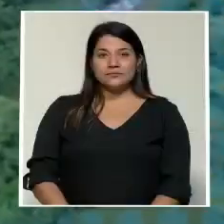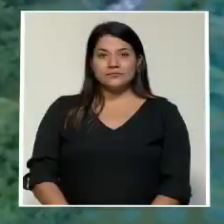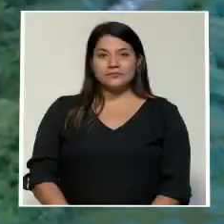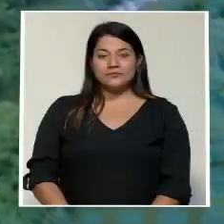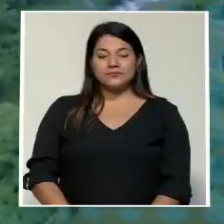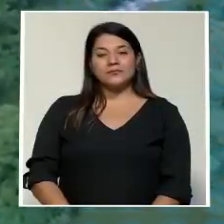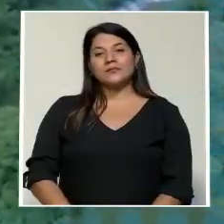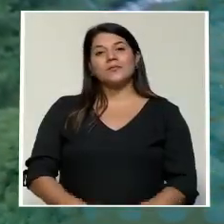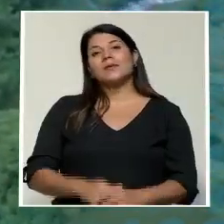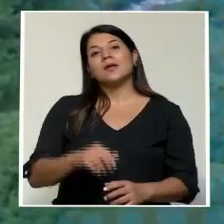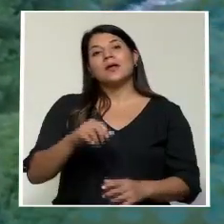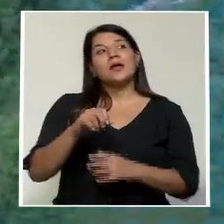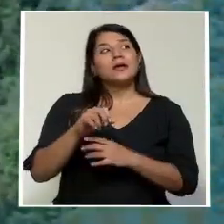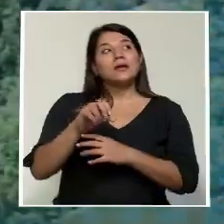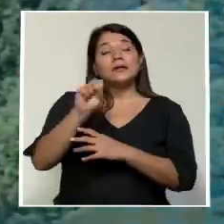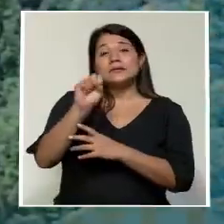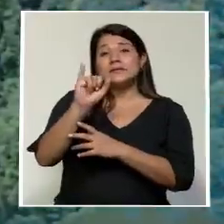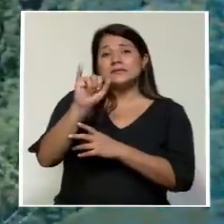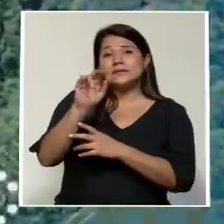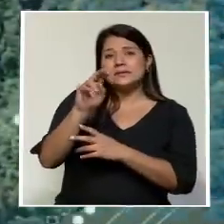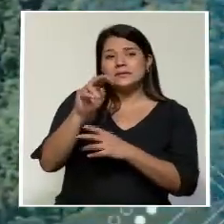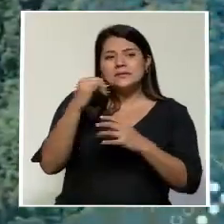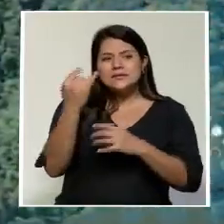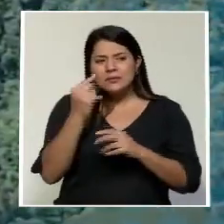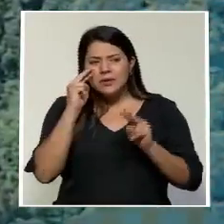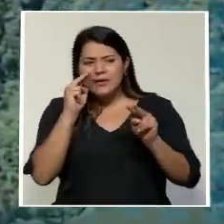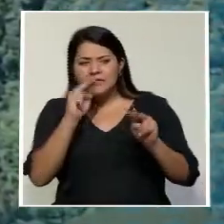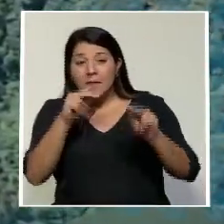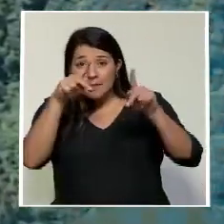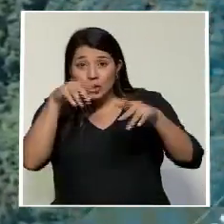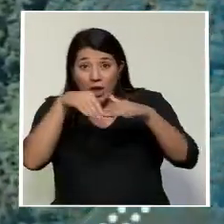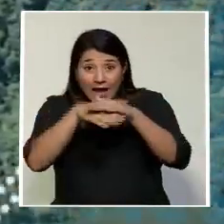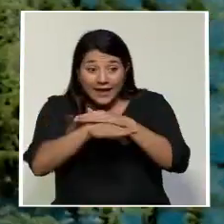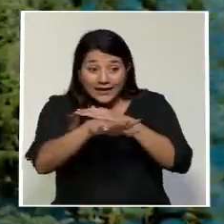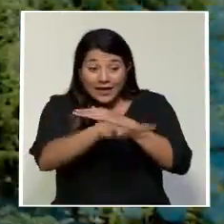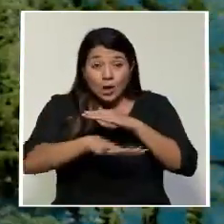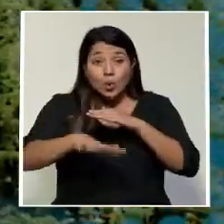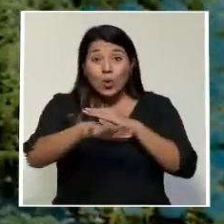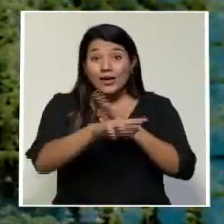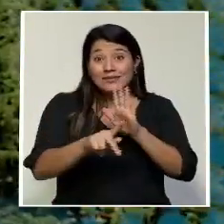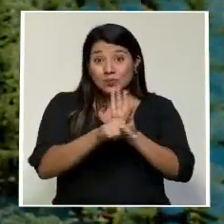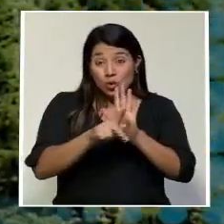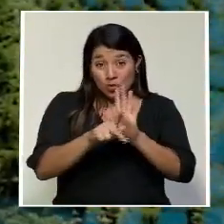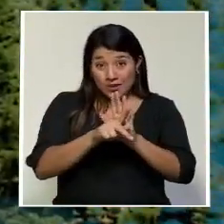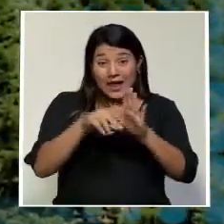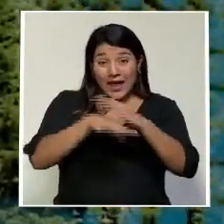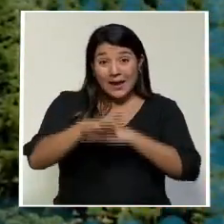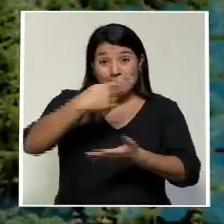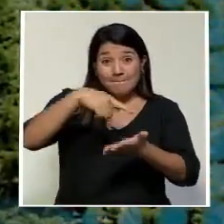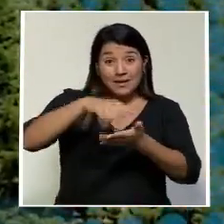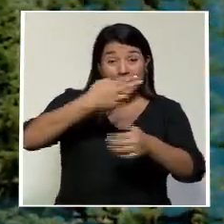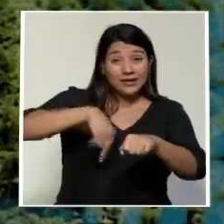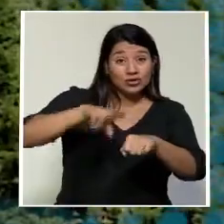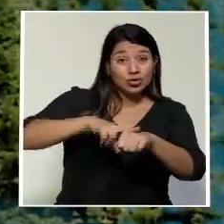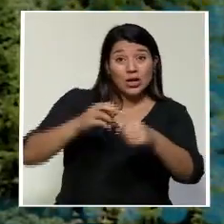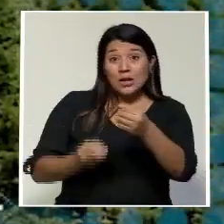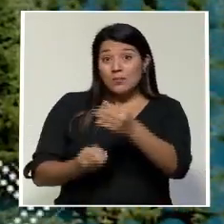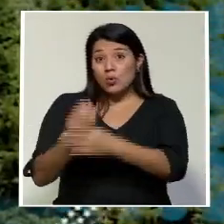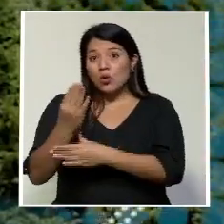Pese a que el SINAC detecta con frecuencia a personas ingresando a zonas prohibidas y peligrosas en parques nacionales y volcanes, no hay causas ni